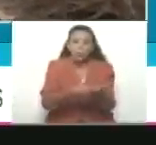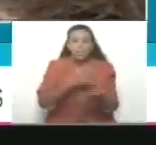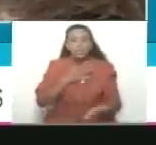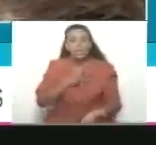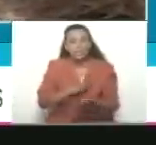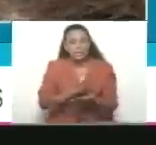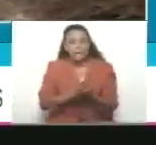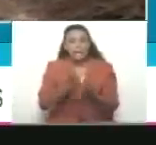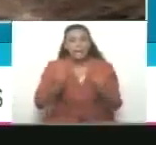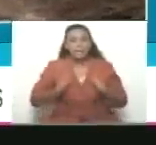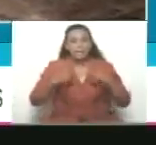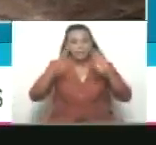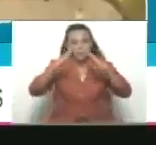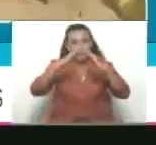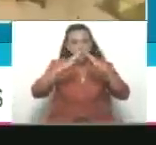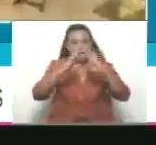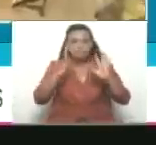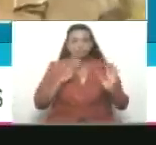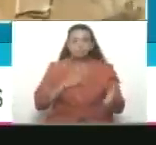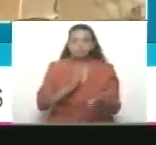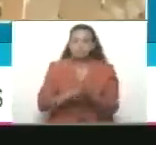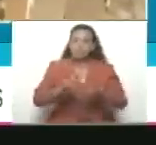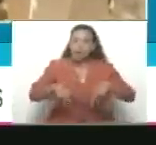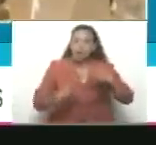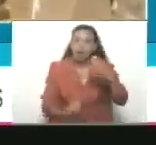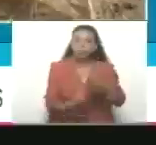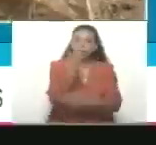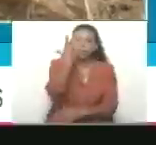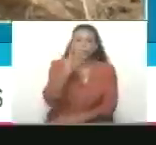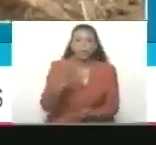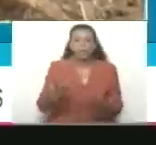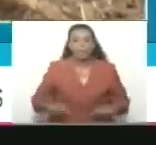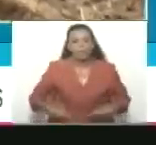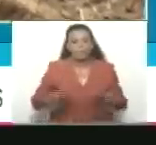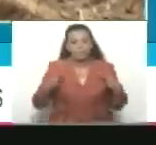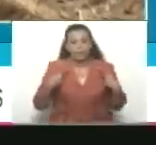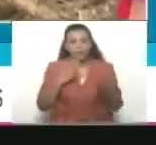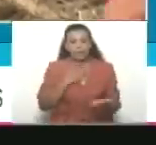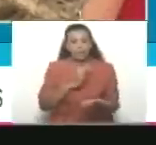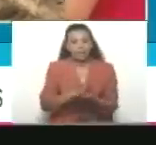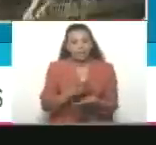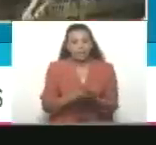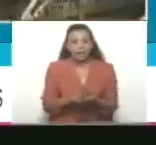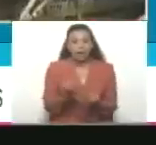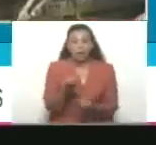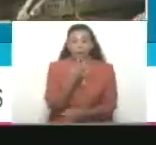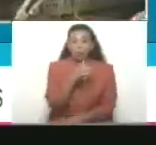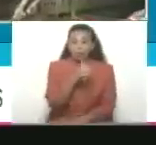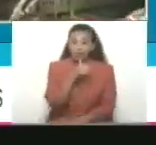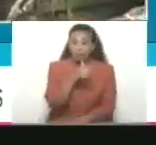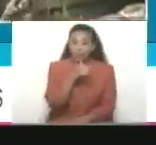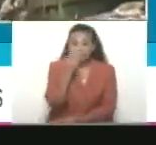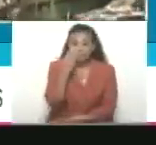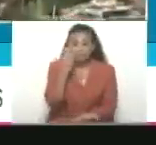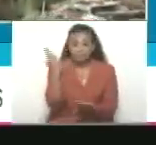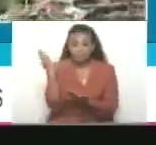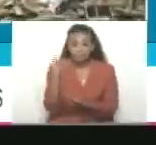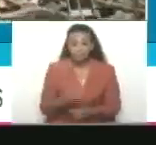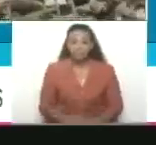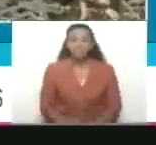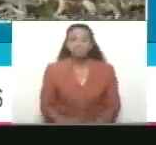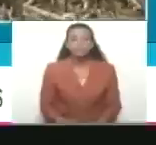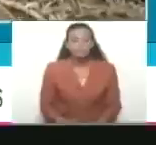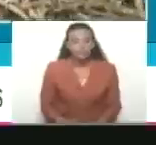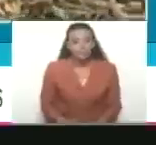tranquilidad para reconstruir su vida tenemos una buena noticia